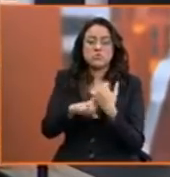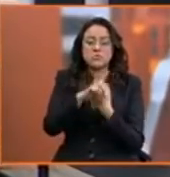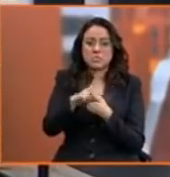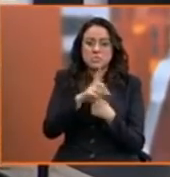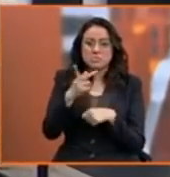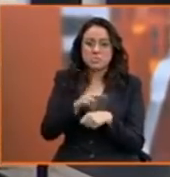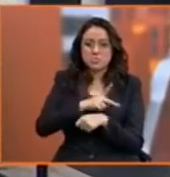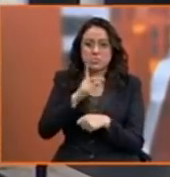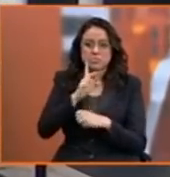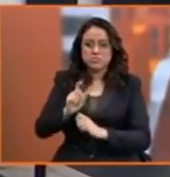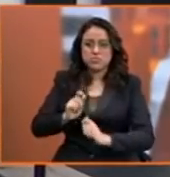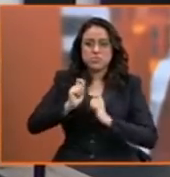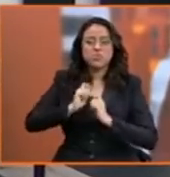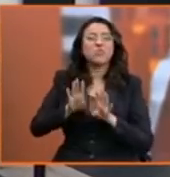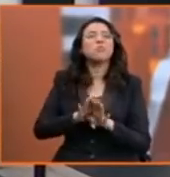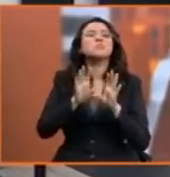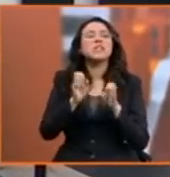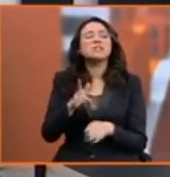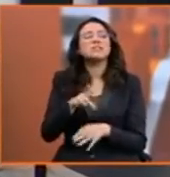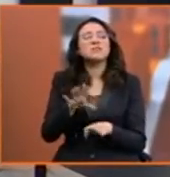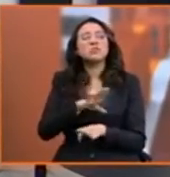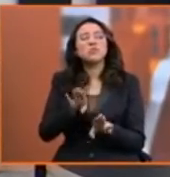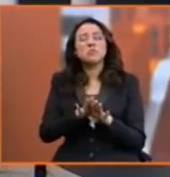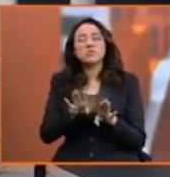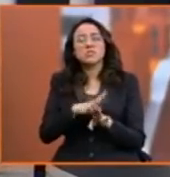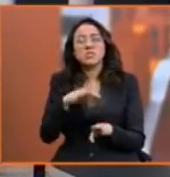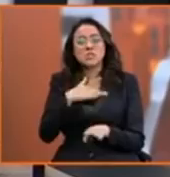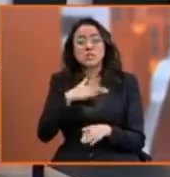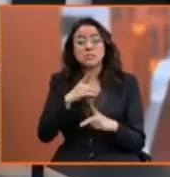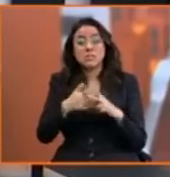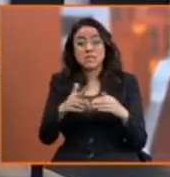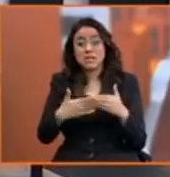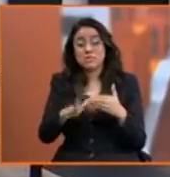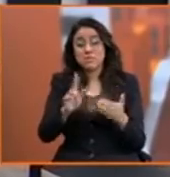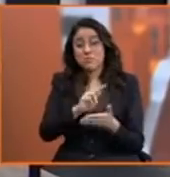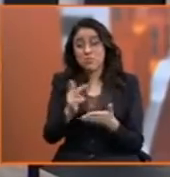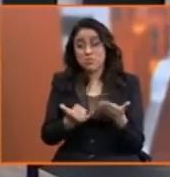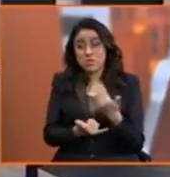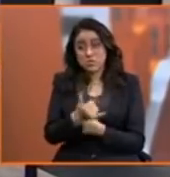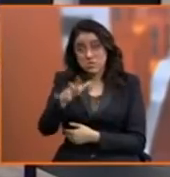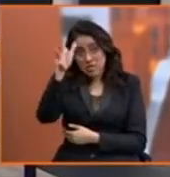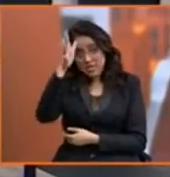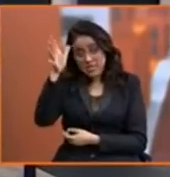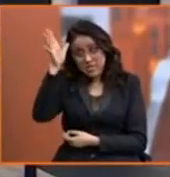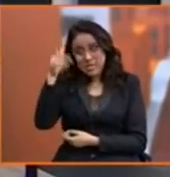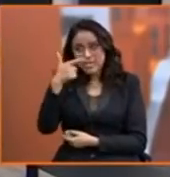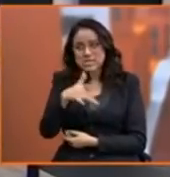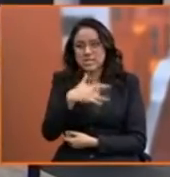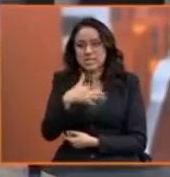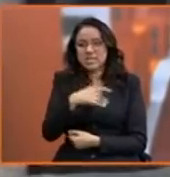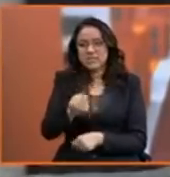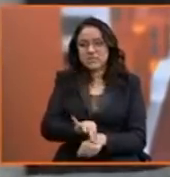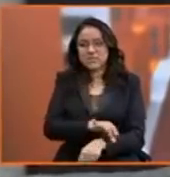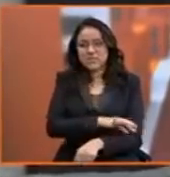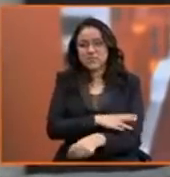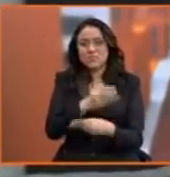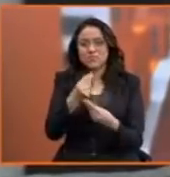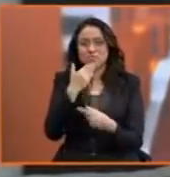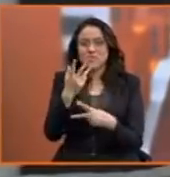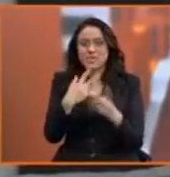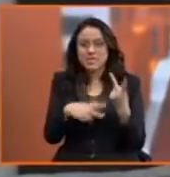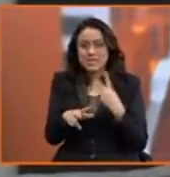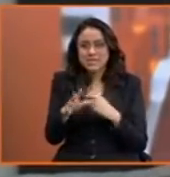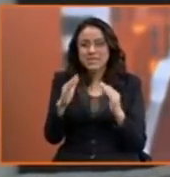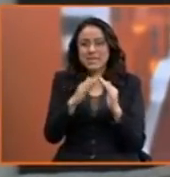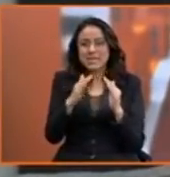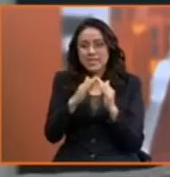¿Qué tal? ¿Cómo se siente el ya próximo a iniciar este gran proyecto por Azteca 7? Bueno, estoy muy emocionada de estar aquí en mi casa,